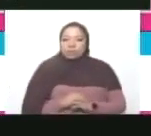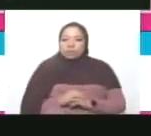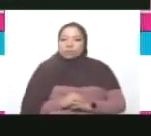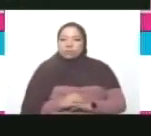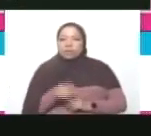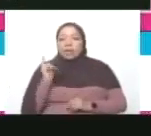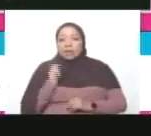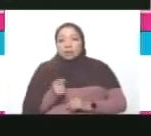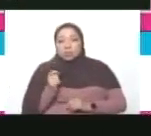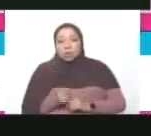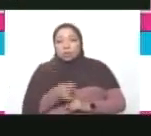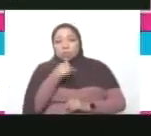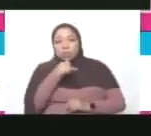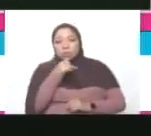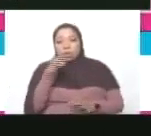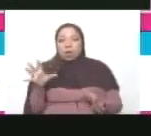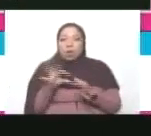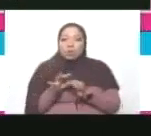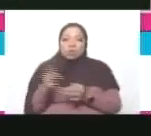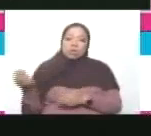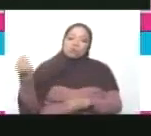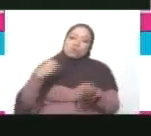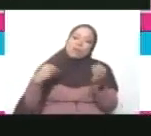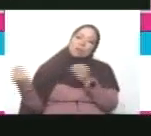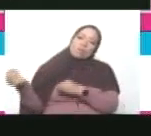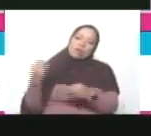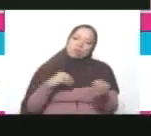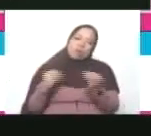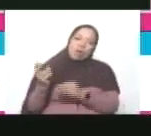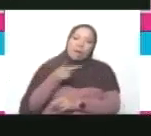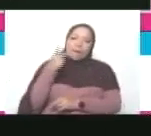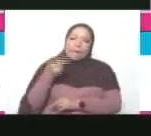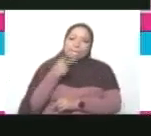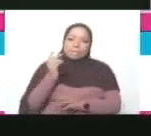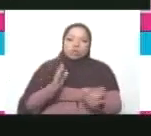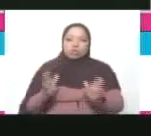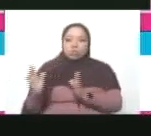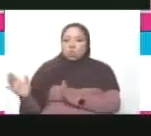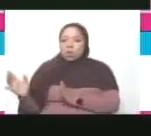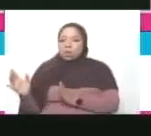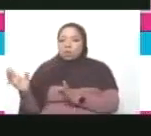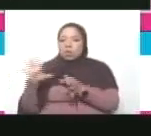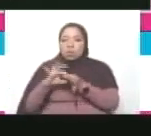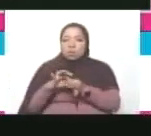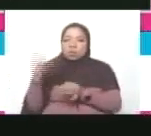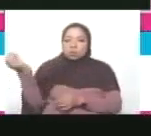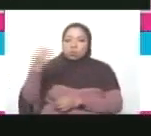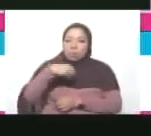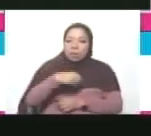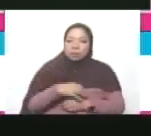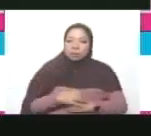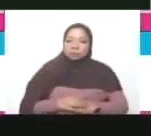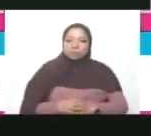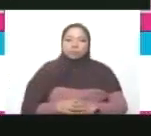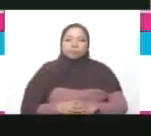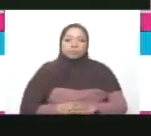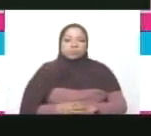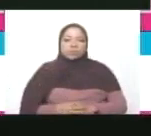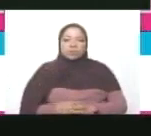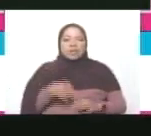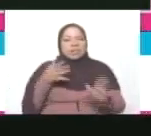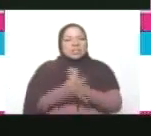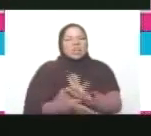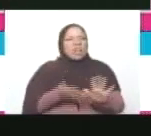organización política es organizar, unir y sumar. Organizar, unir y sumar. ¿Y qué me dice de